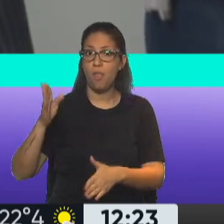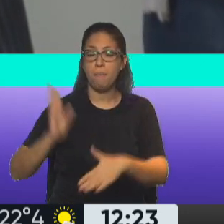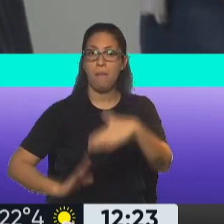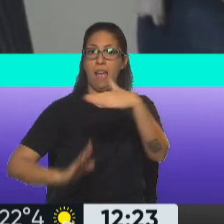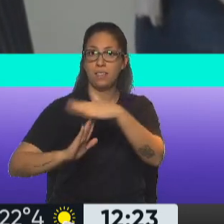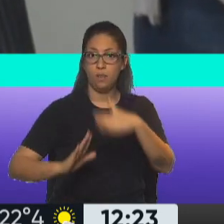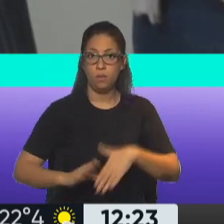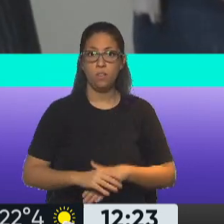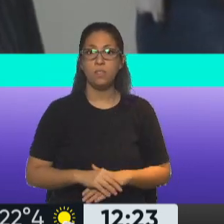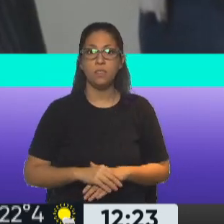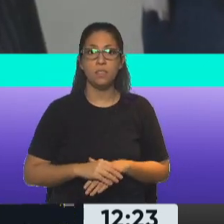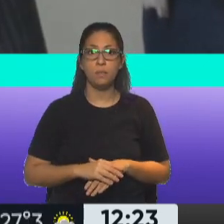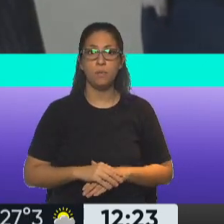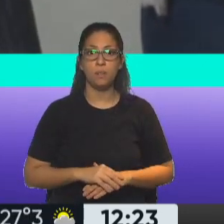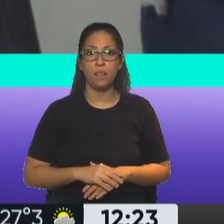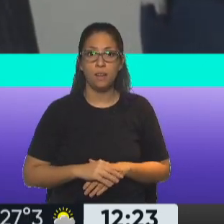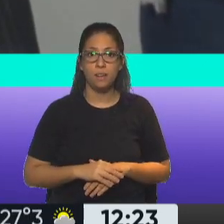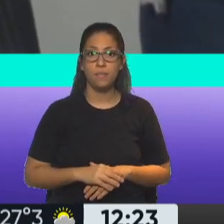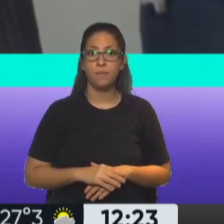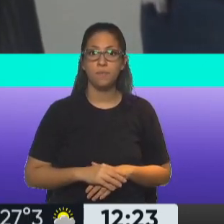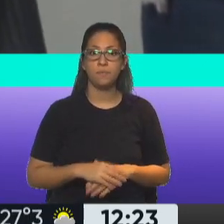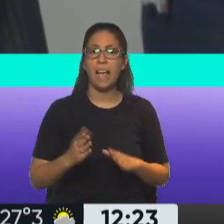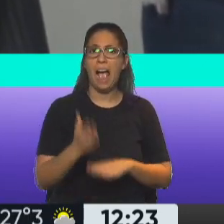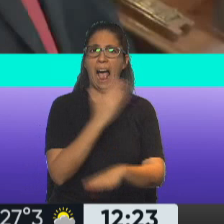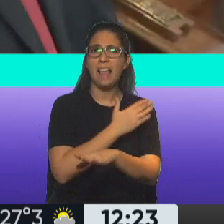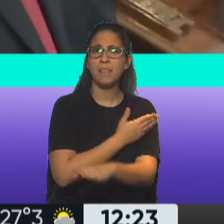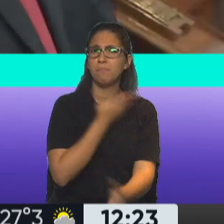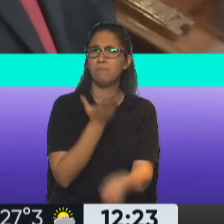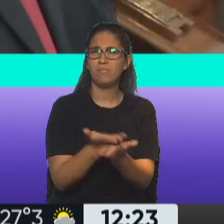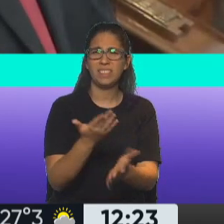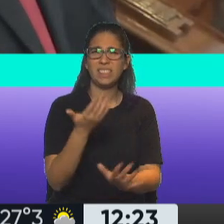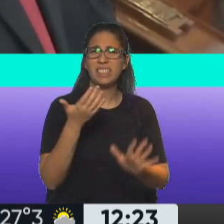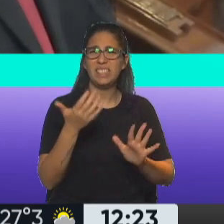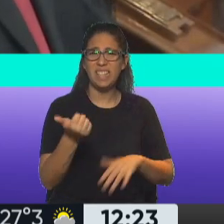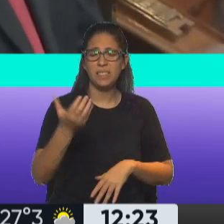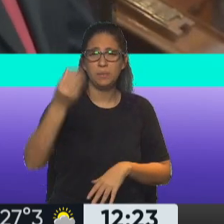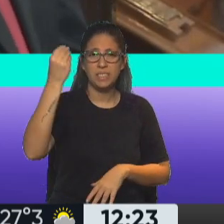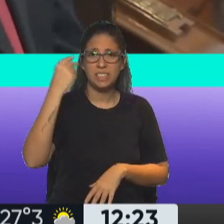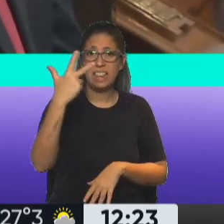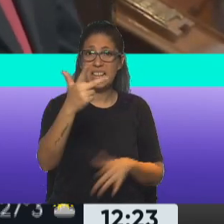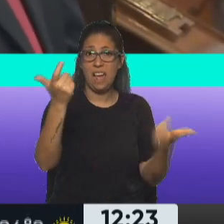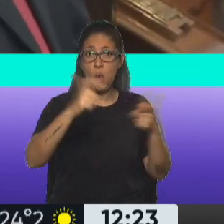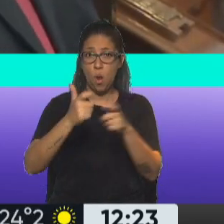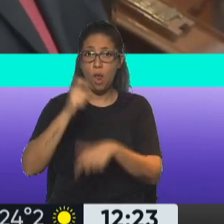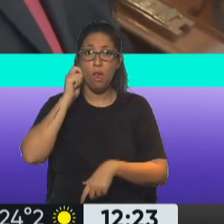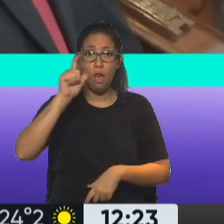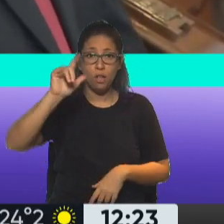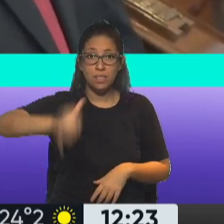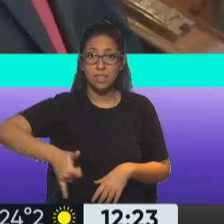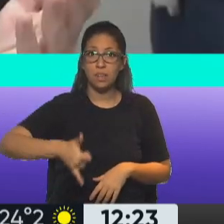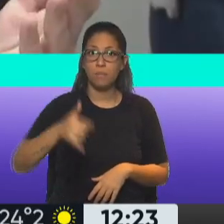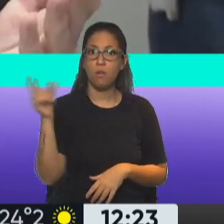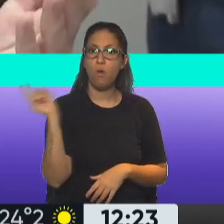de la Magistratura, habiéndolo tenido durante 6 meses con solo 3 reuniones, ¿no? Porque además tampoco